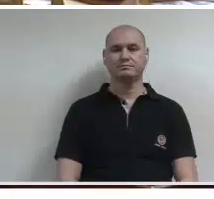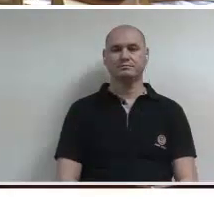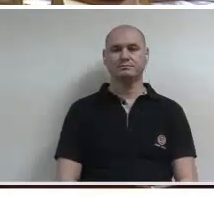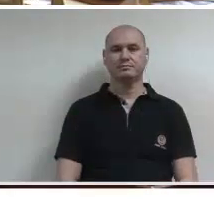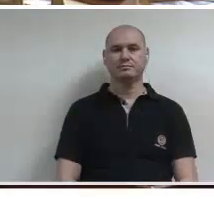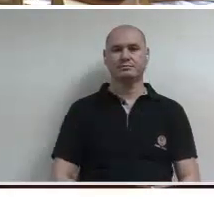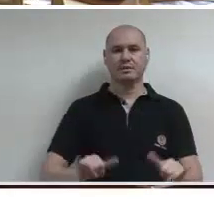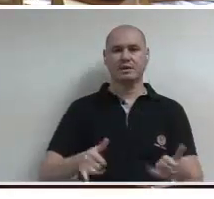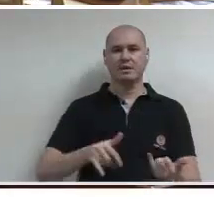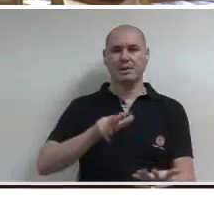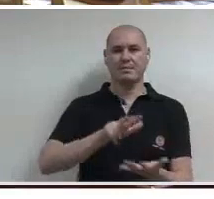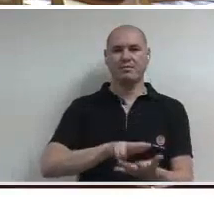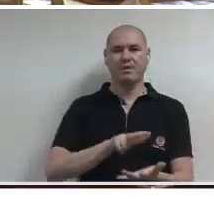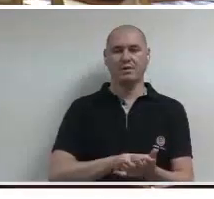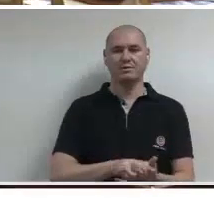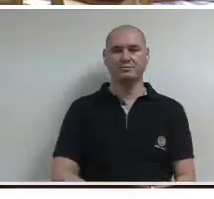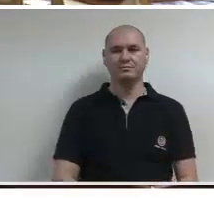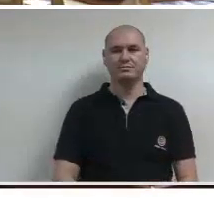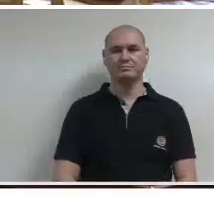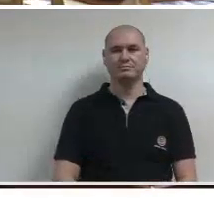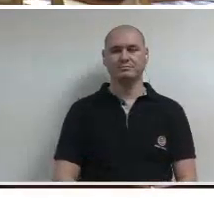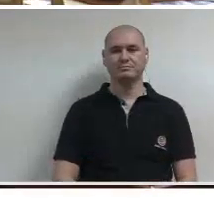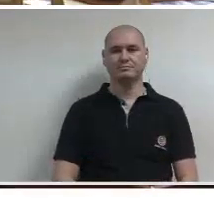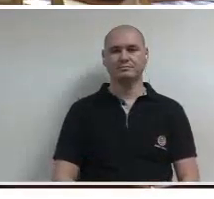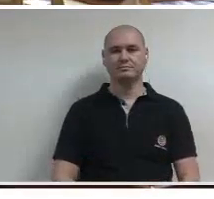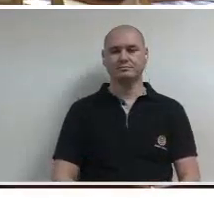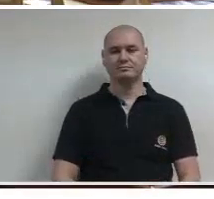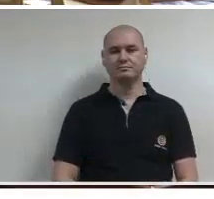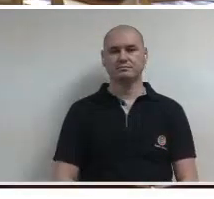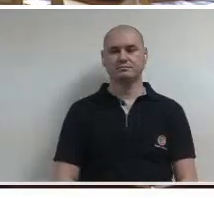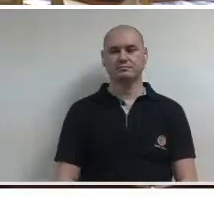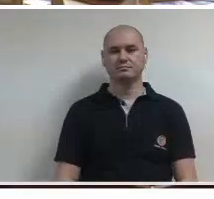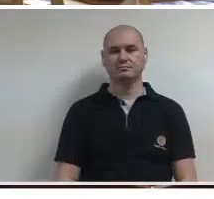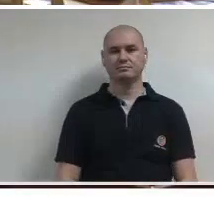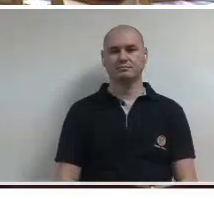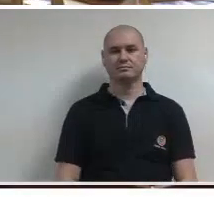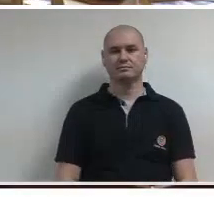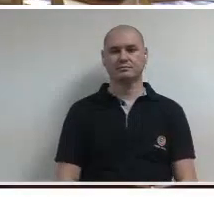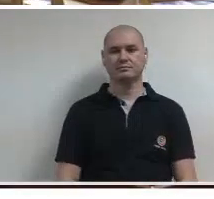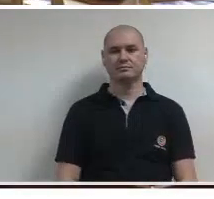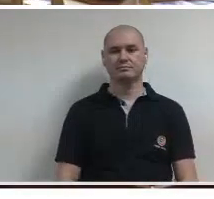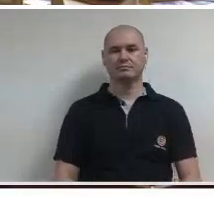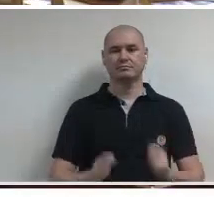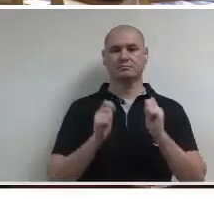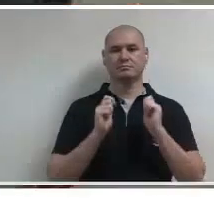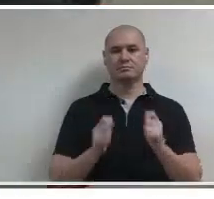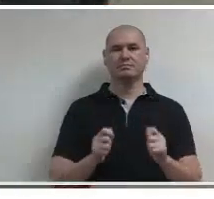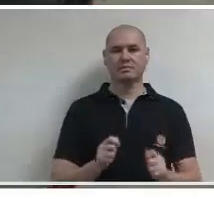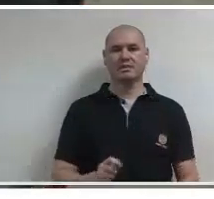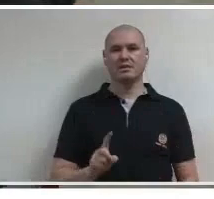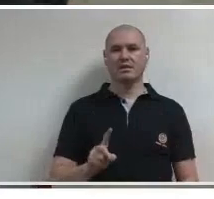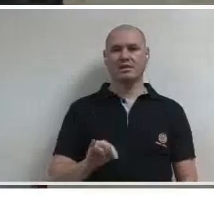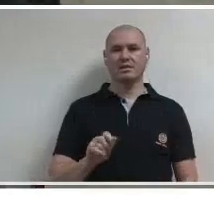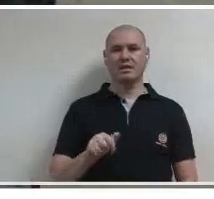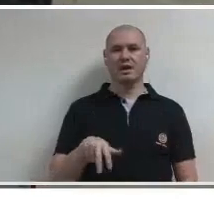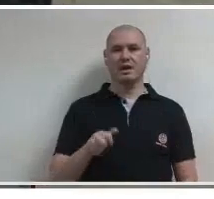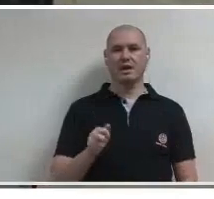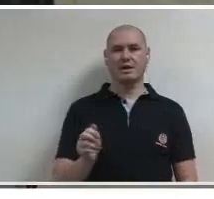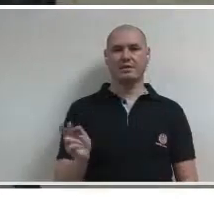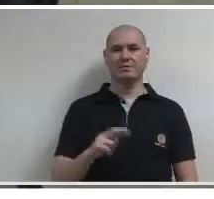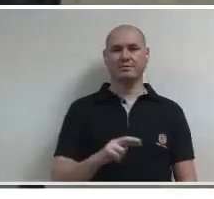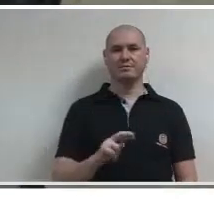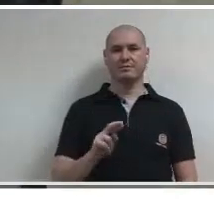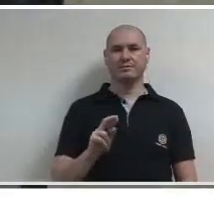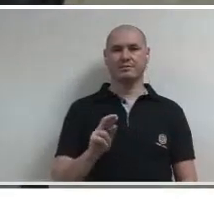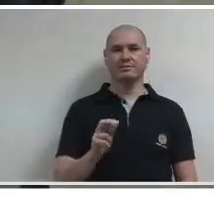Pope, ya se va a ver. Oye, Monei. Opa, Teo Monei. Abuye,